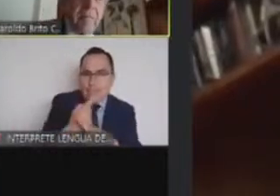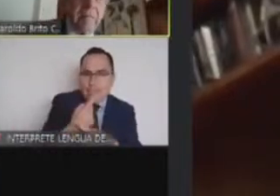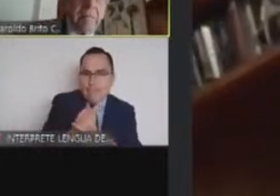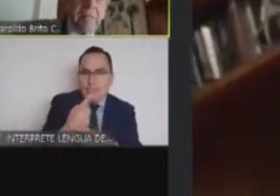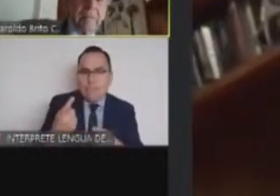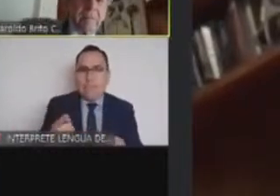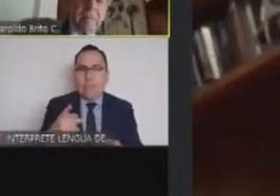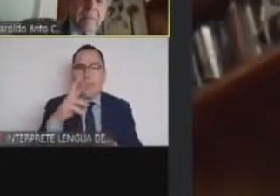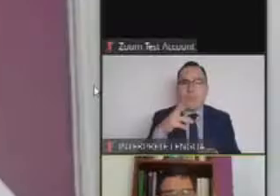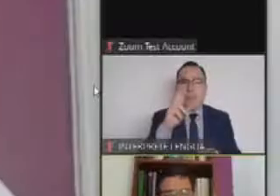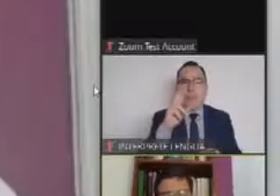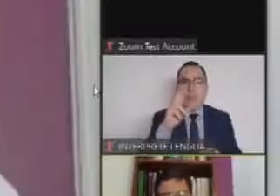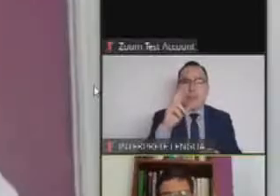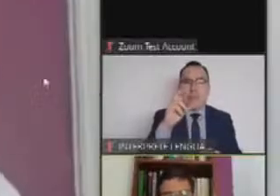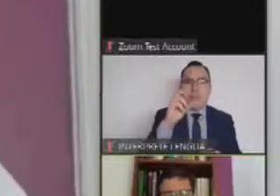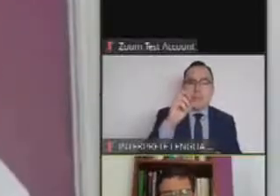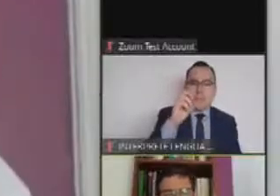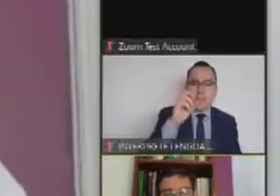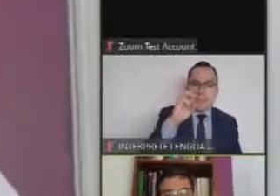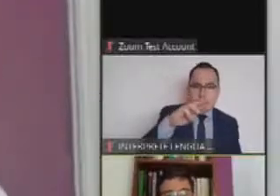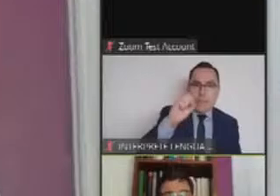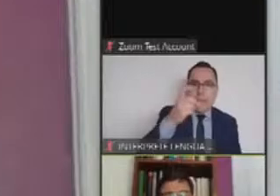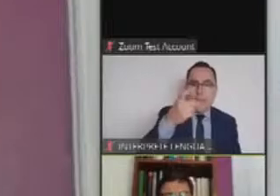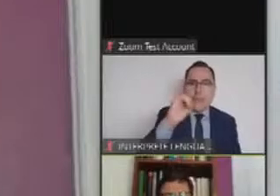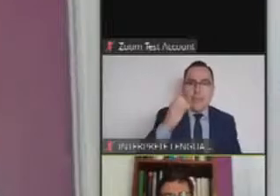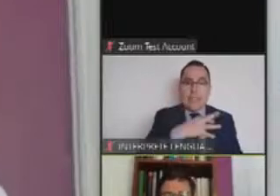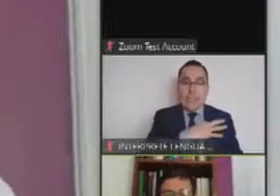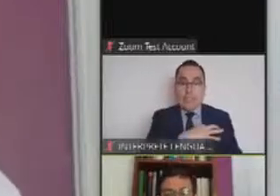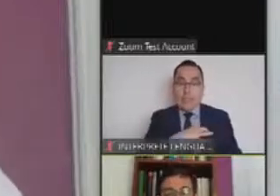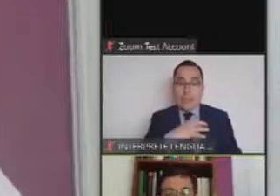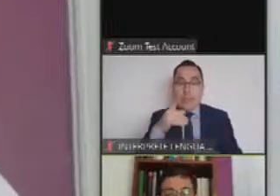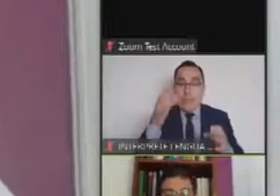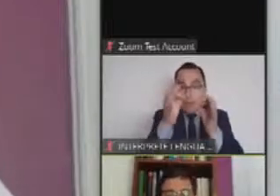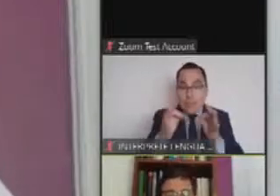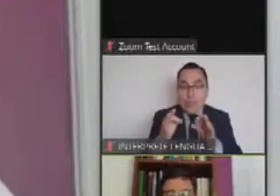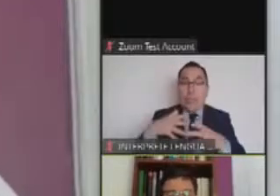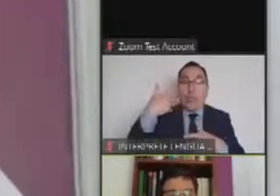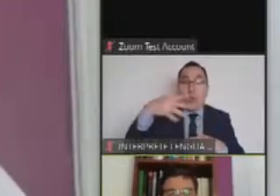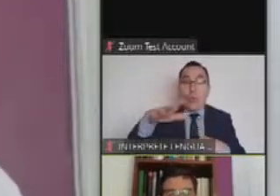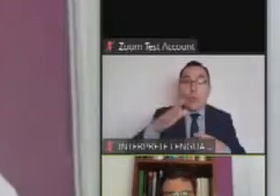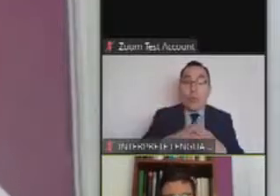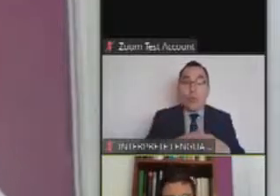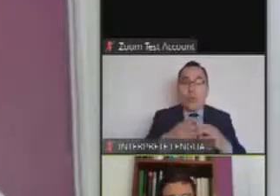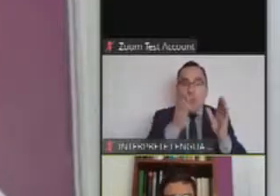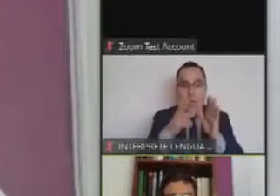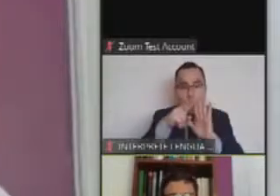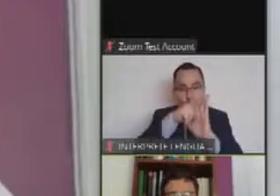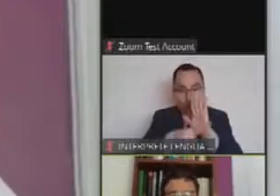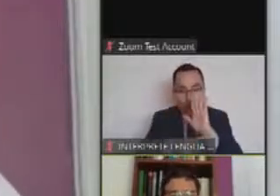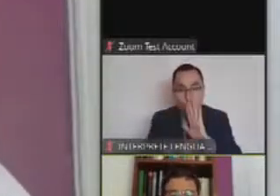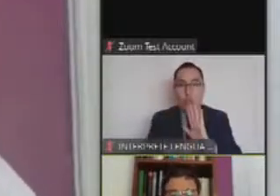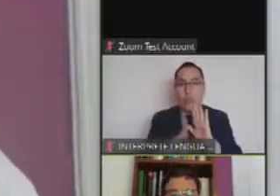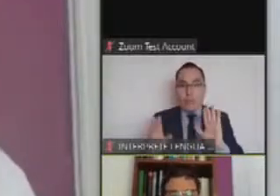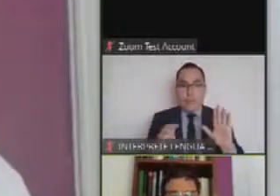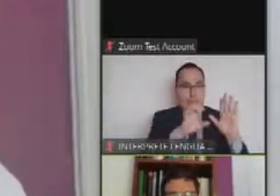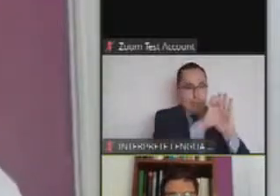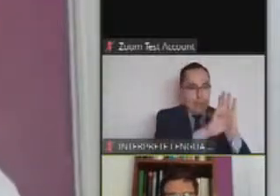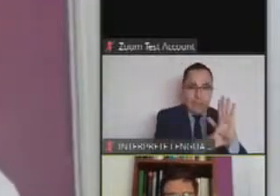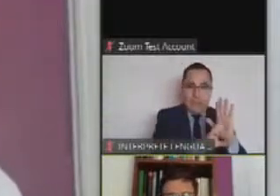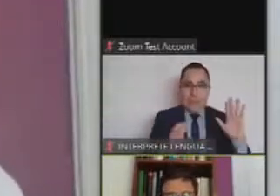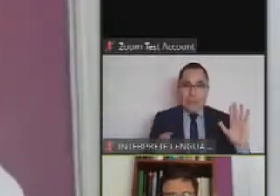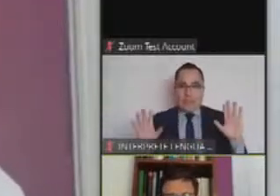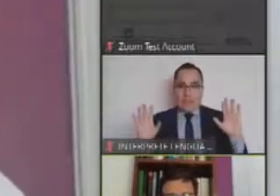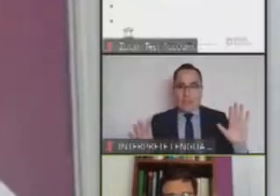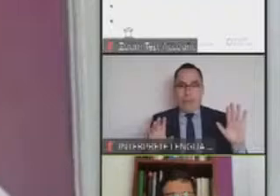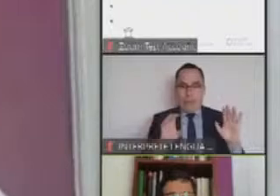Rosa María May, en primer lugar, abordó la importancia del establecimiento de normas de conducta ética que orienten el comportamiento